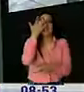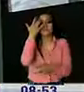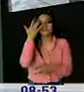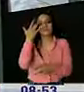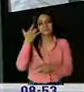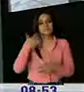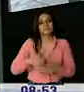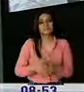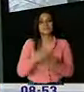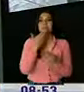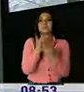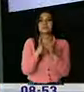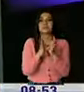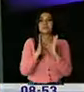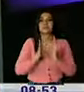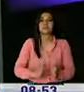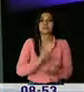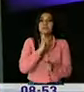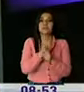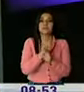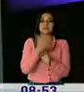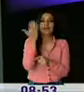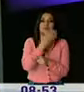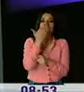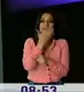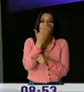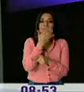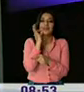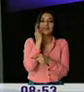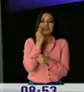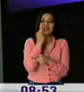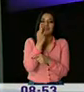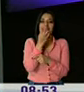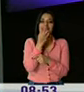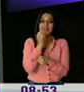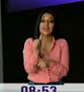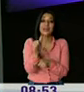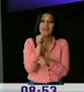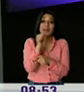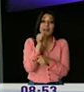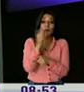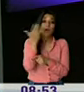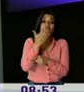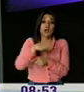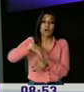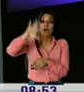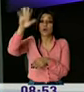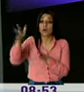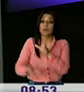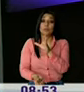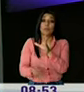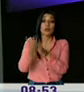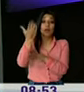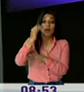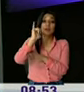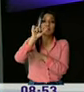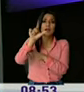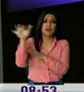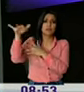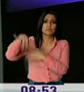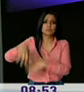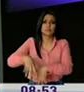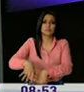Enredita. Temperatura rica allá en los Chillos, las aguas termales del volcán extinto de Idealó, pues hace